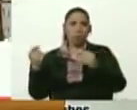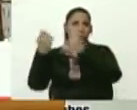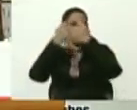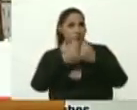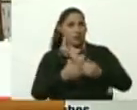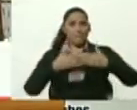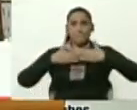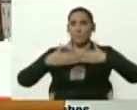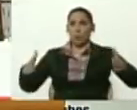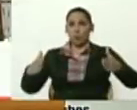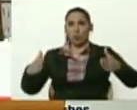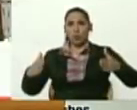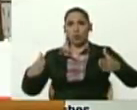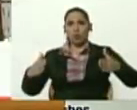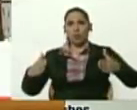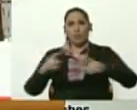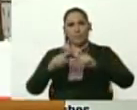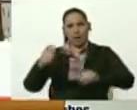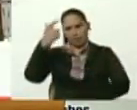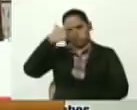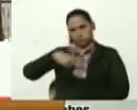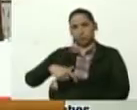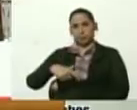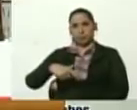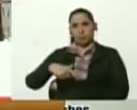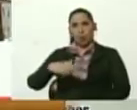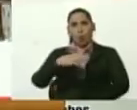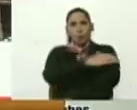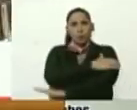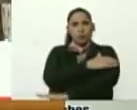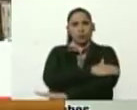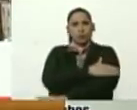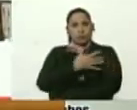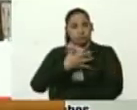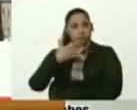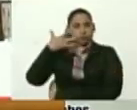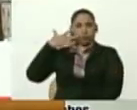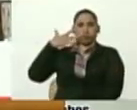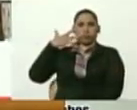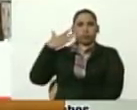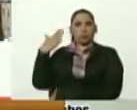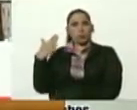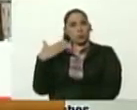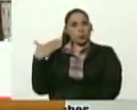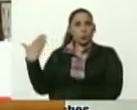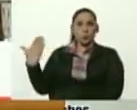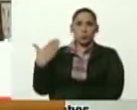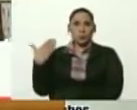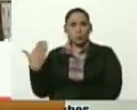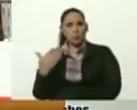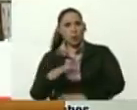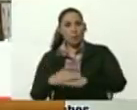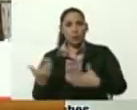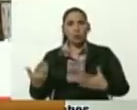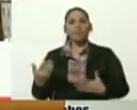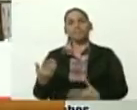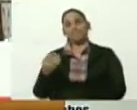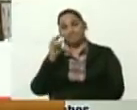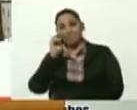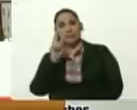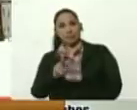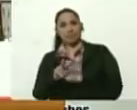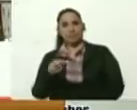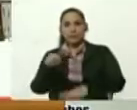público para ellos convertirse en magnates porque les da la gana. Pues bien, aquí hay un Ministerio Público que